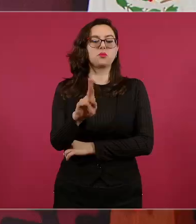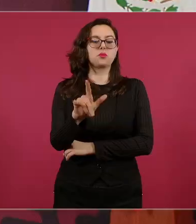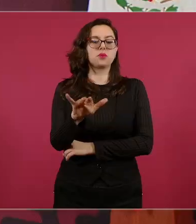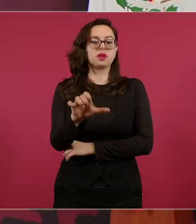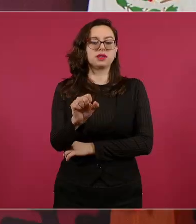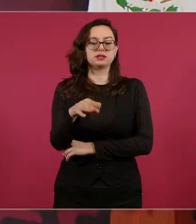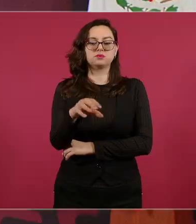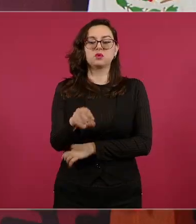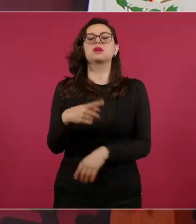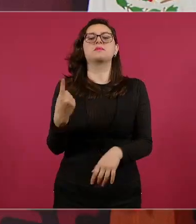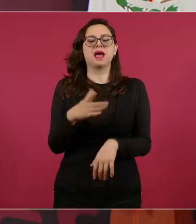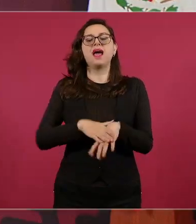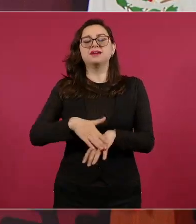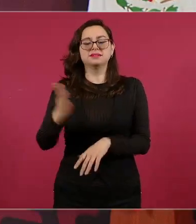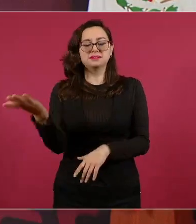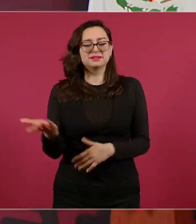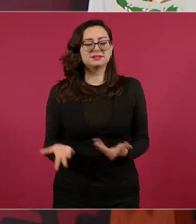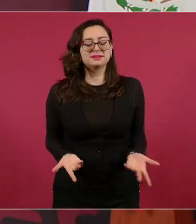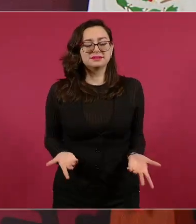Ayúdenme.